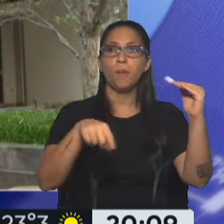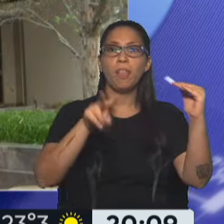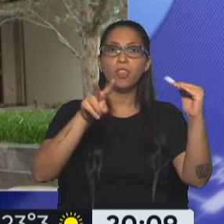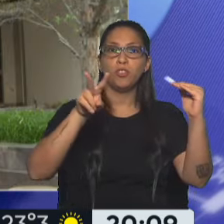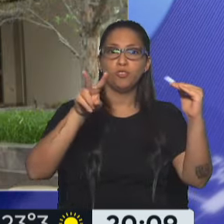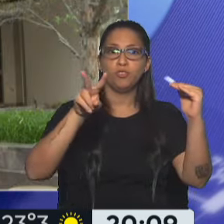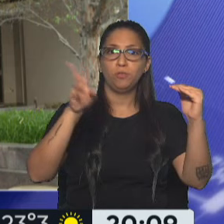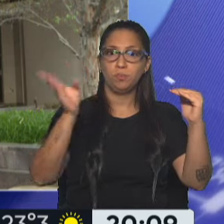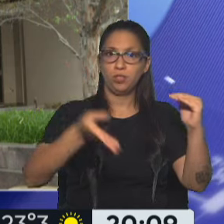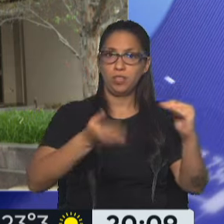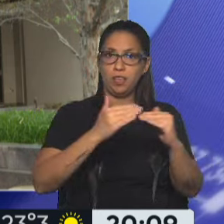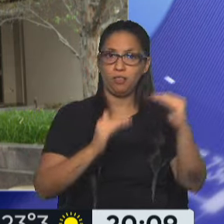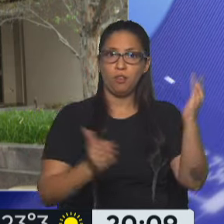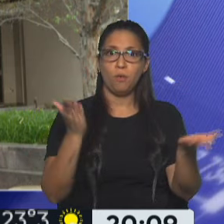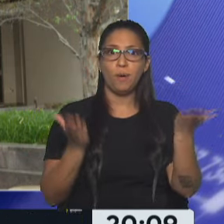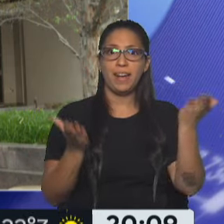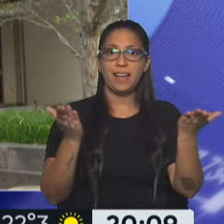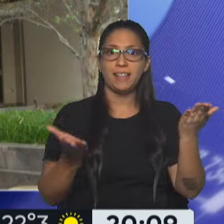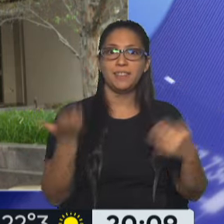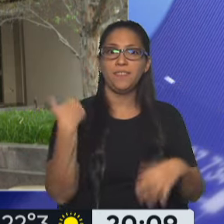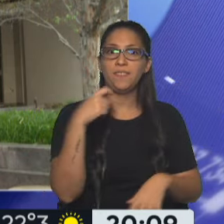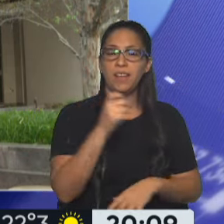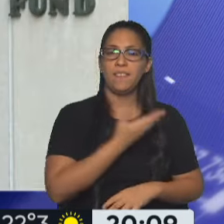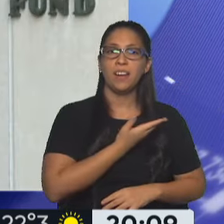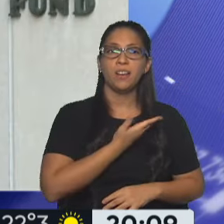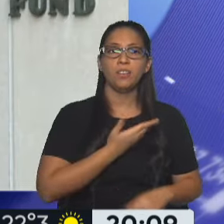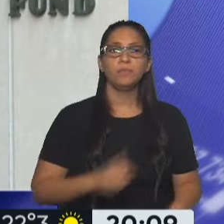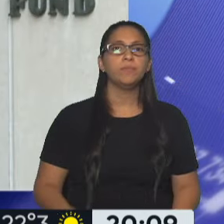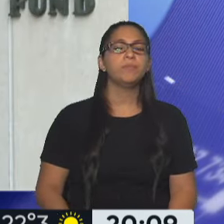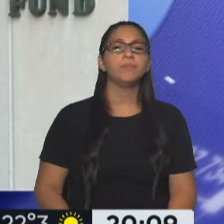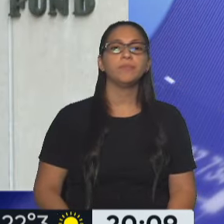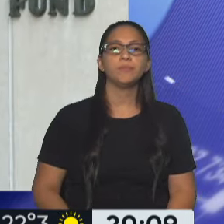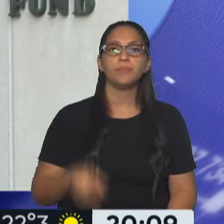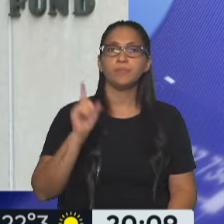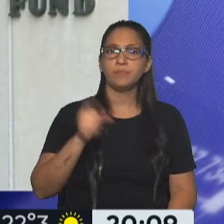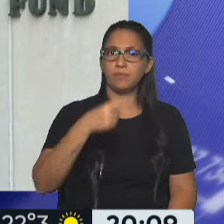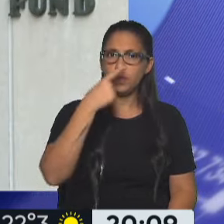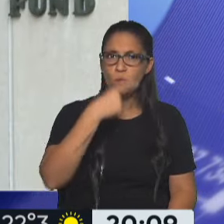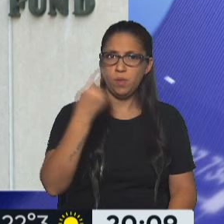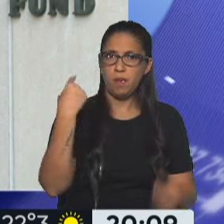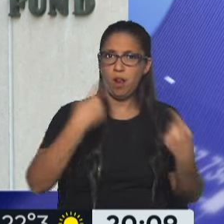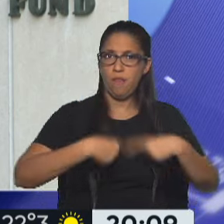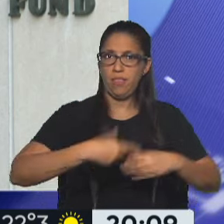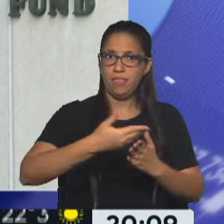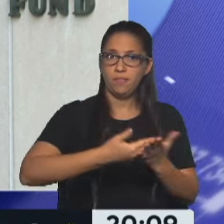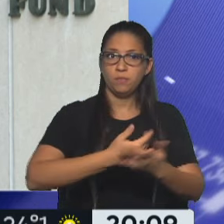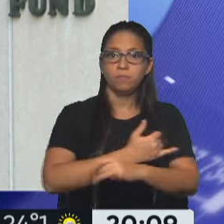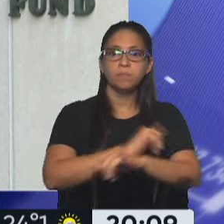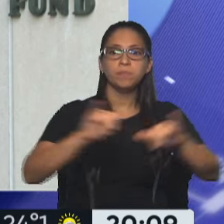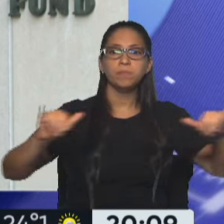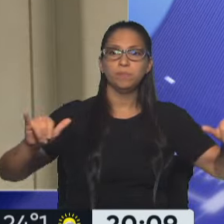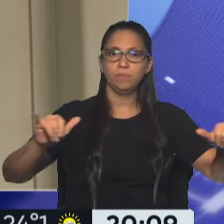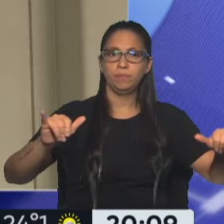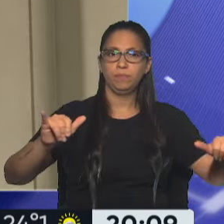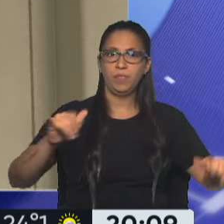puntos porcentuales respecto a febrero. Y también esto concuerda con el último informe que dio a conocer el organismo